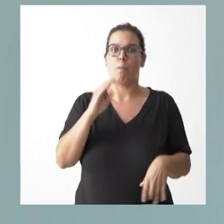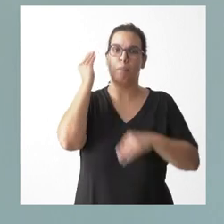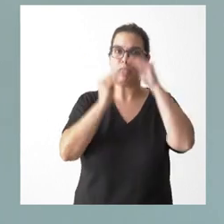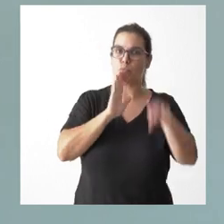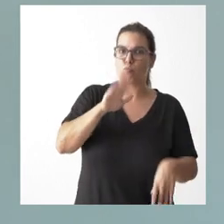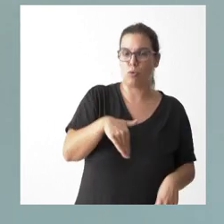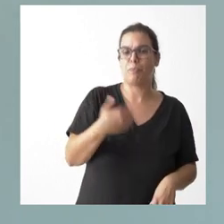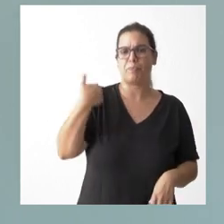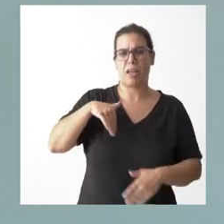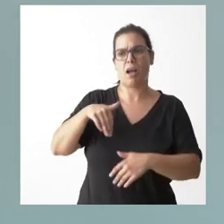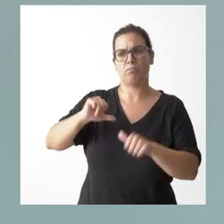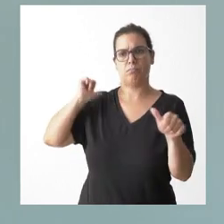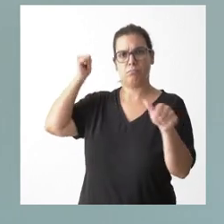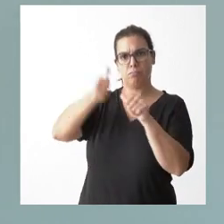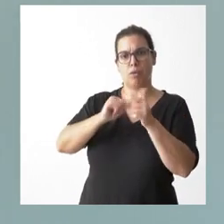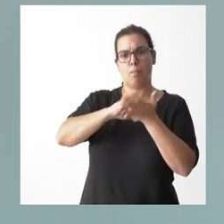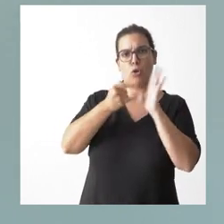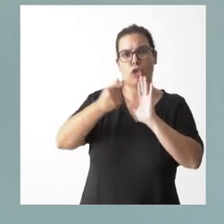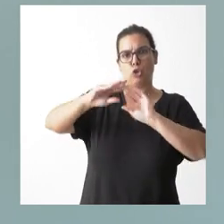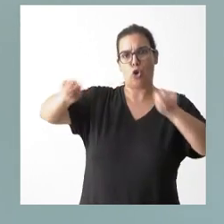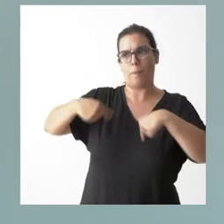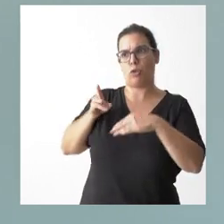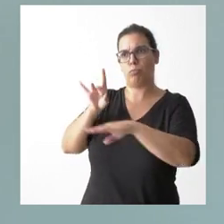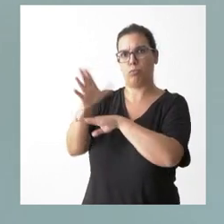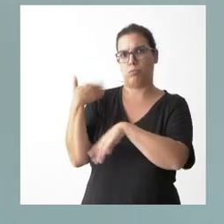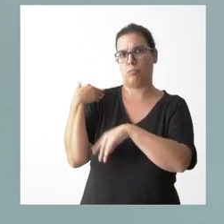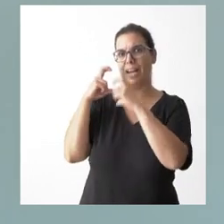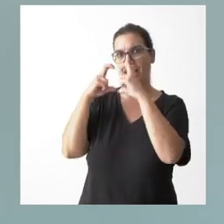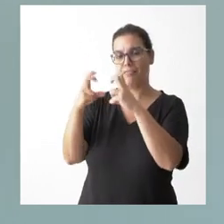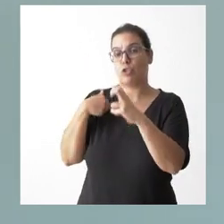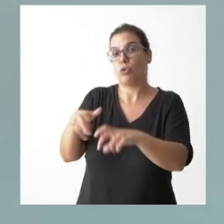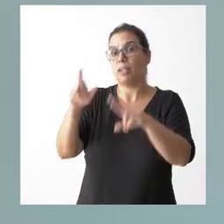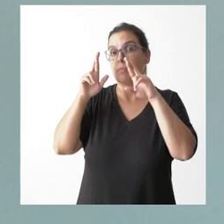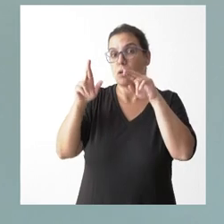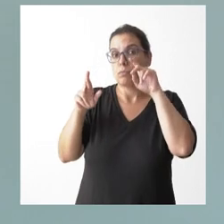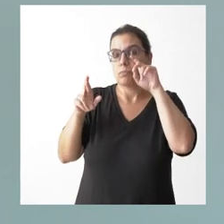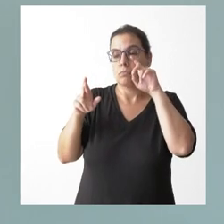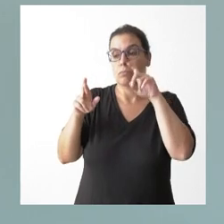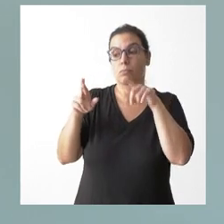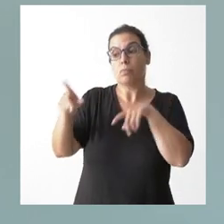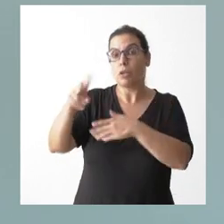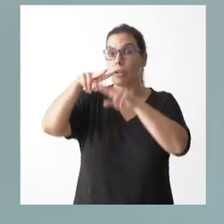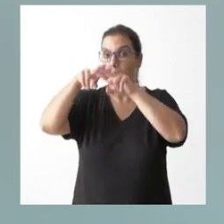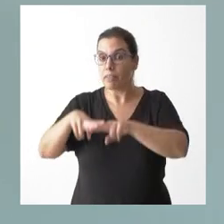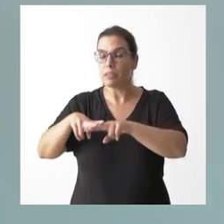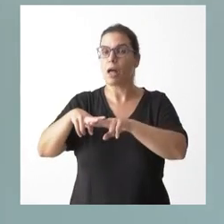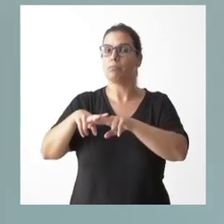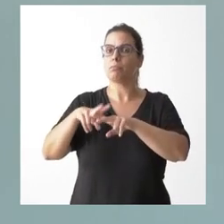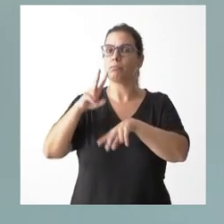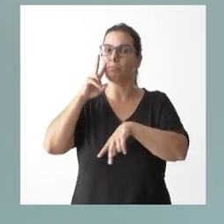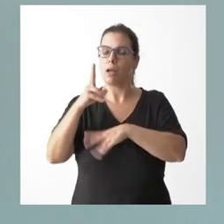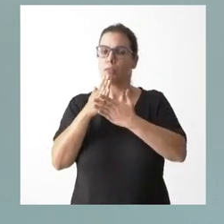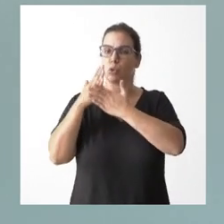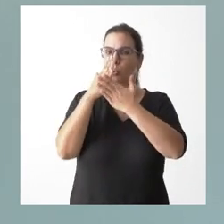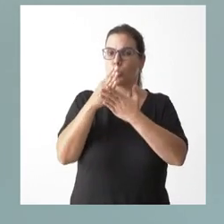Hace ya un tiempo que hemos enviado ese proyecto de convenio a Renfe y yo espero que cuando esa entidad pues lo vise, lo estudie,